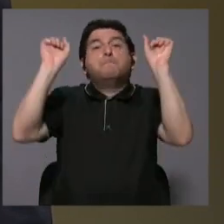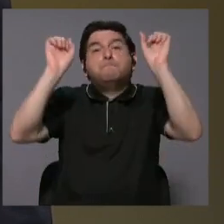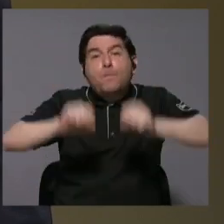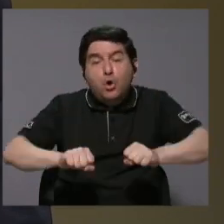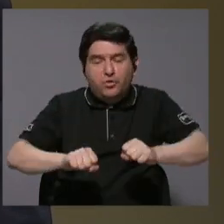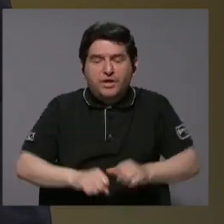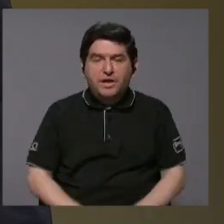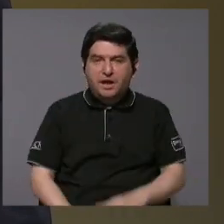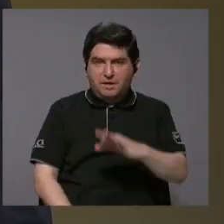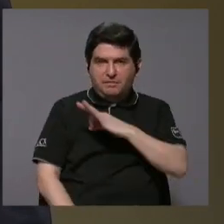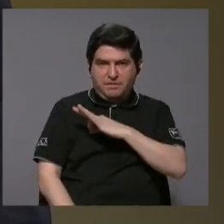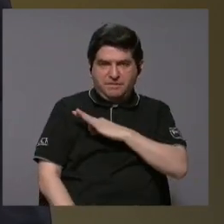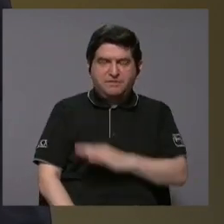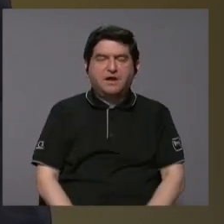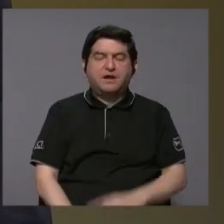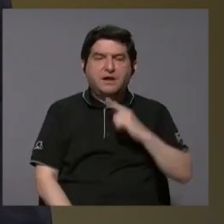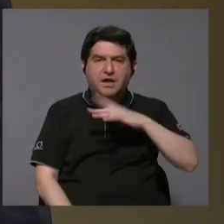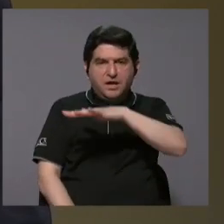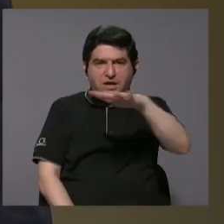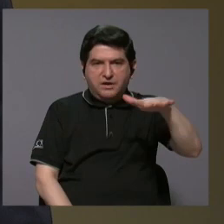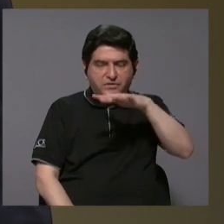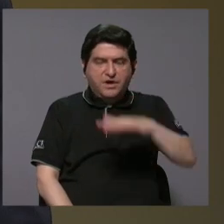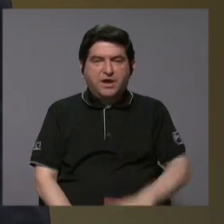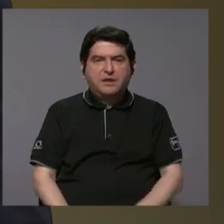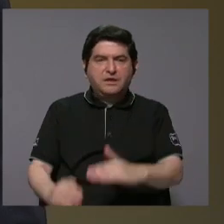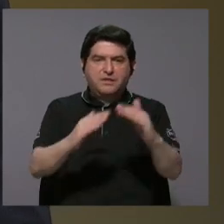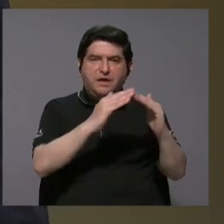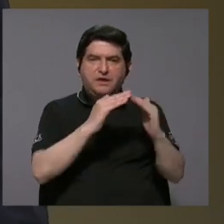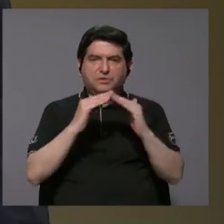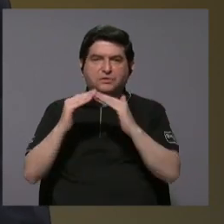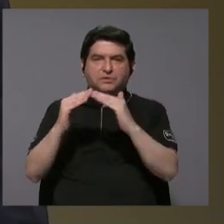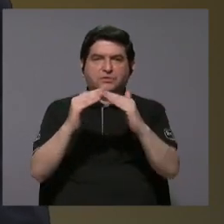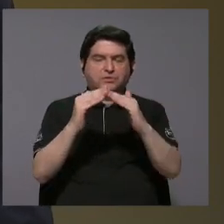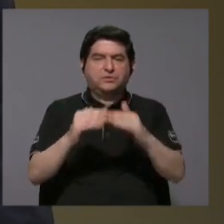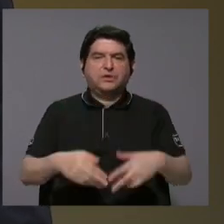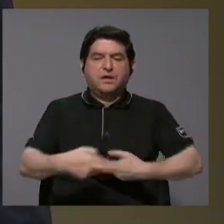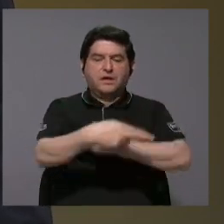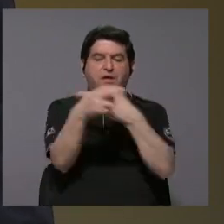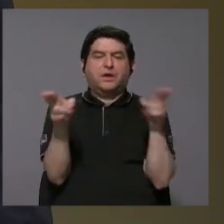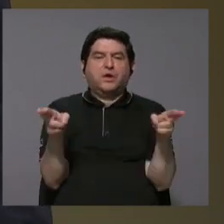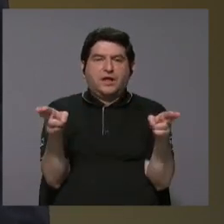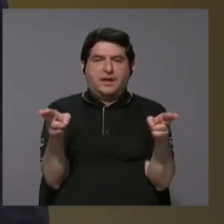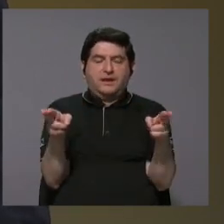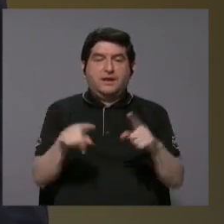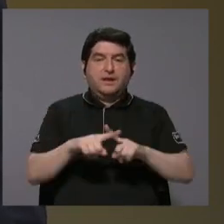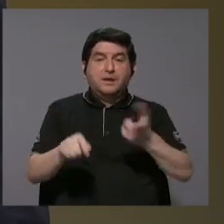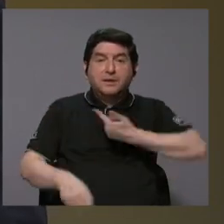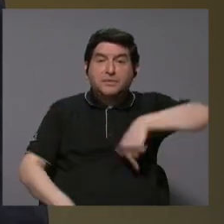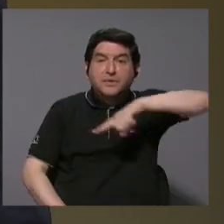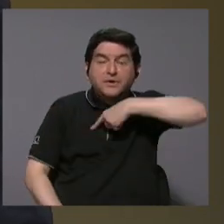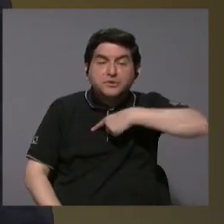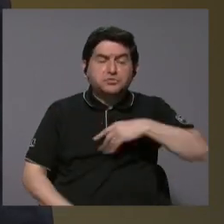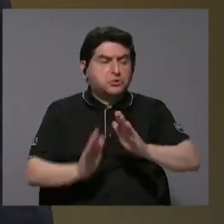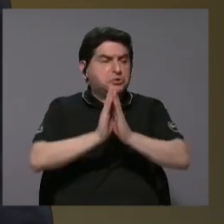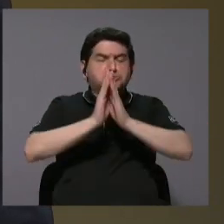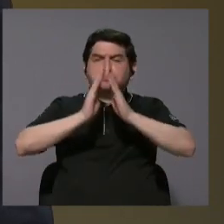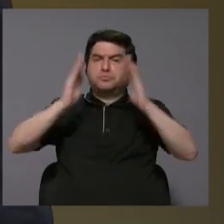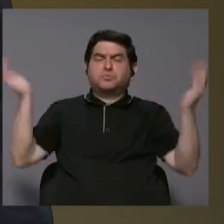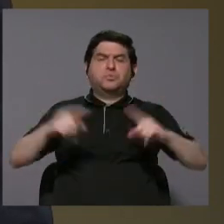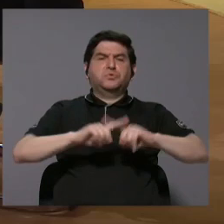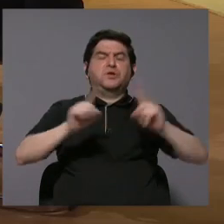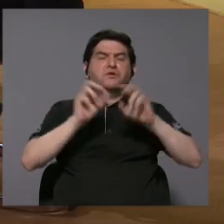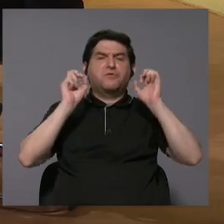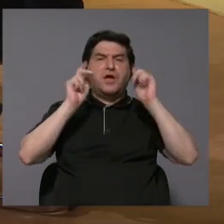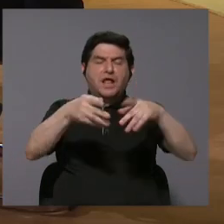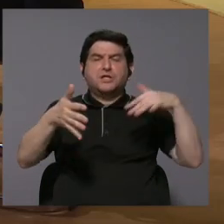la realidad urbana de la región. pero nosotros estamos abiertos a muchas